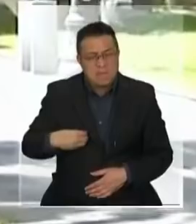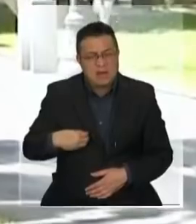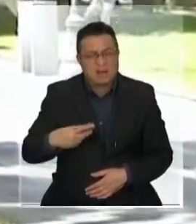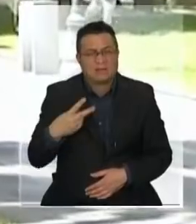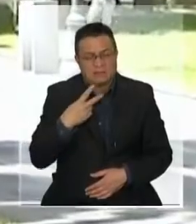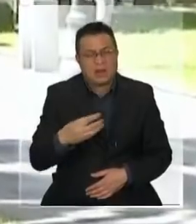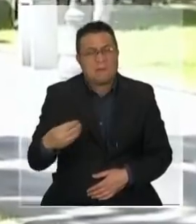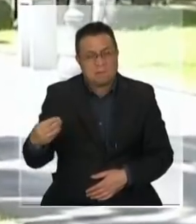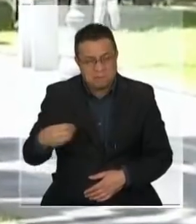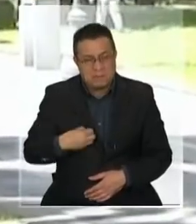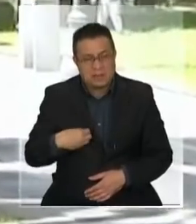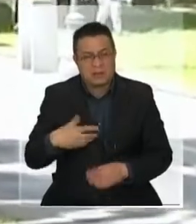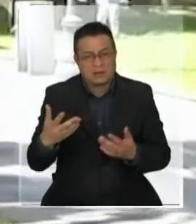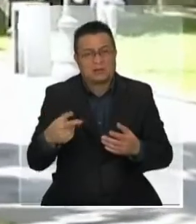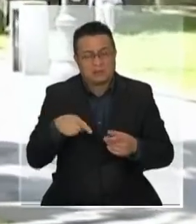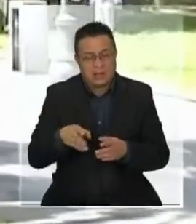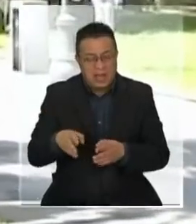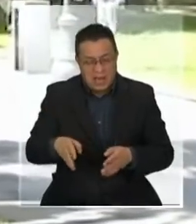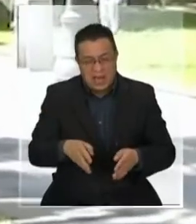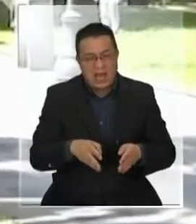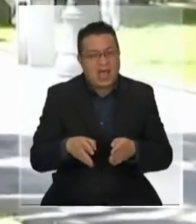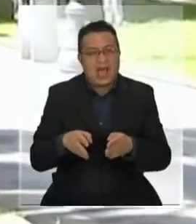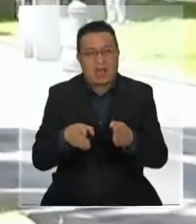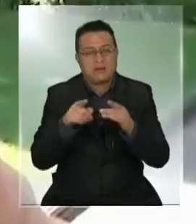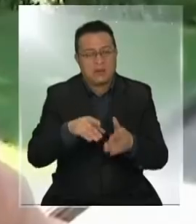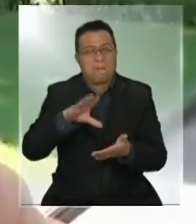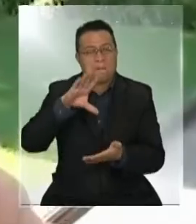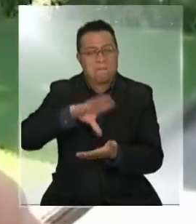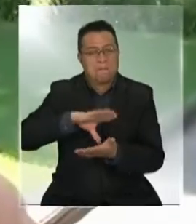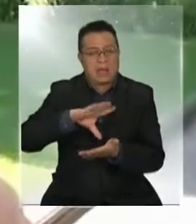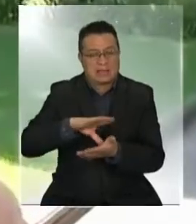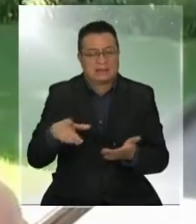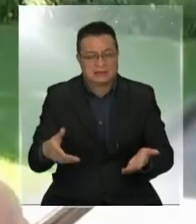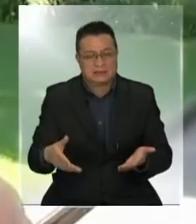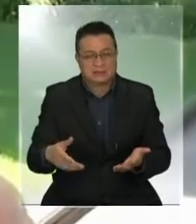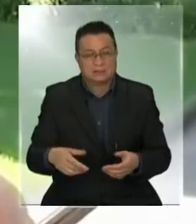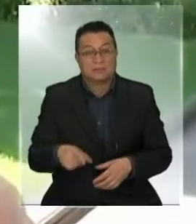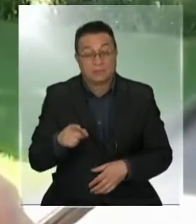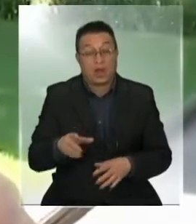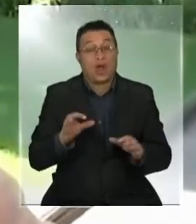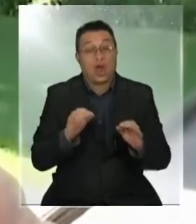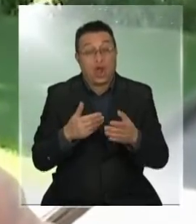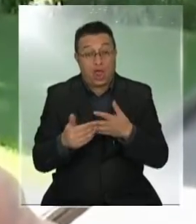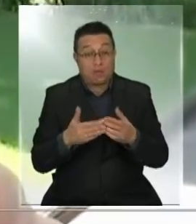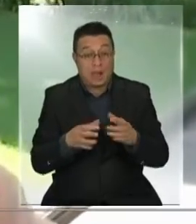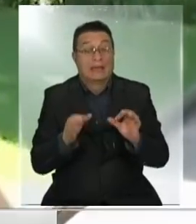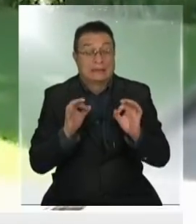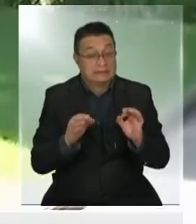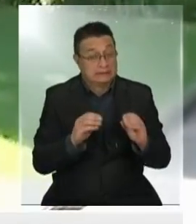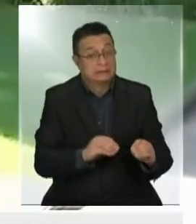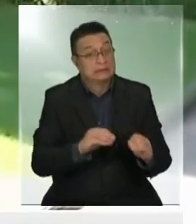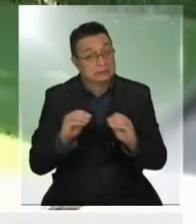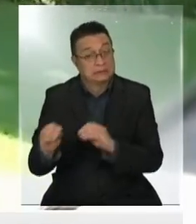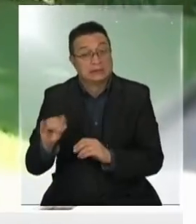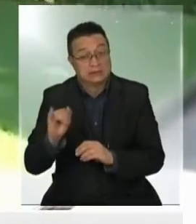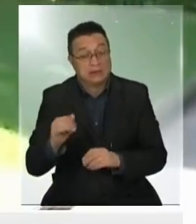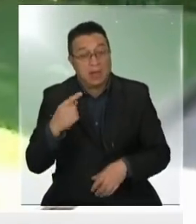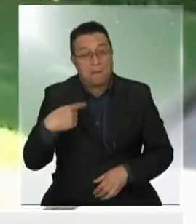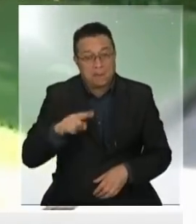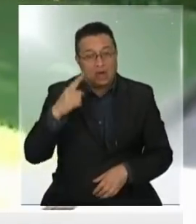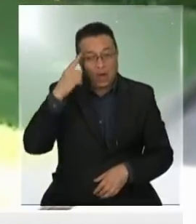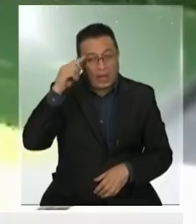me da tristeza el rumbo que está llevando el país. La lógica dice que sí. Pero la idea es